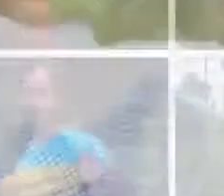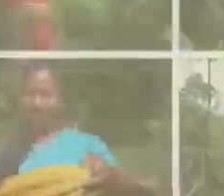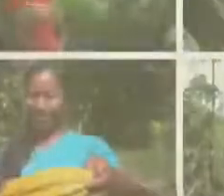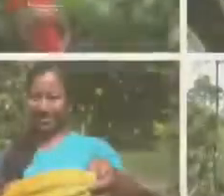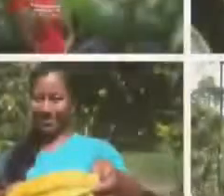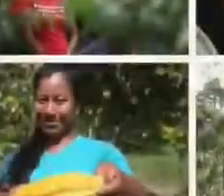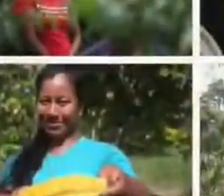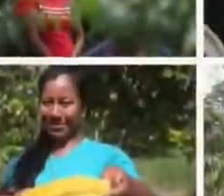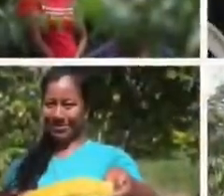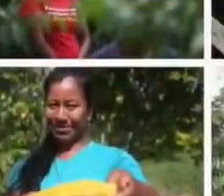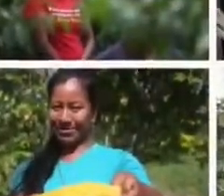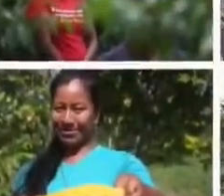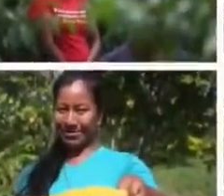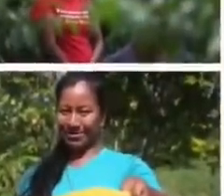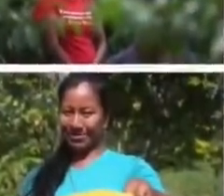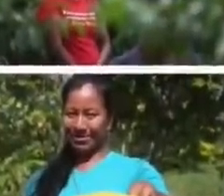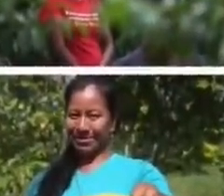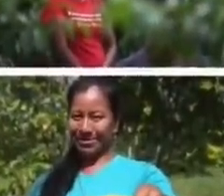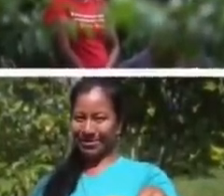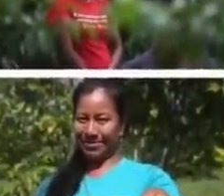productos y servicios.